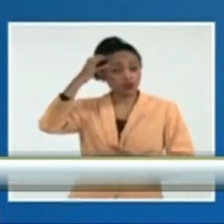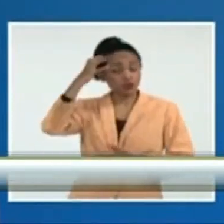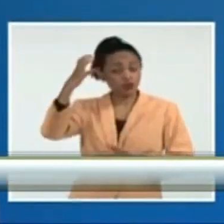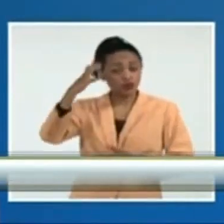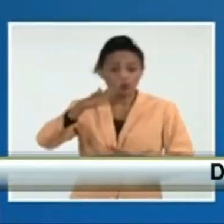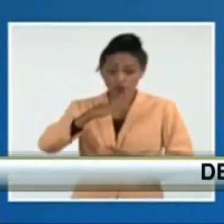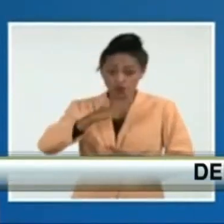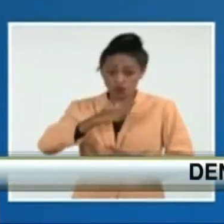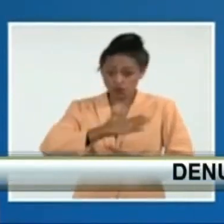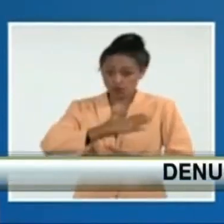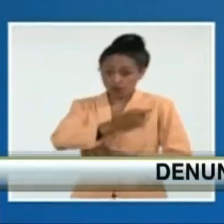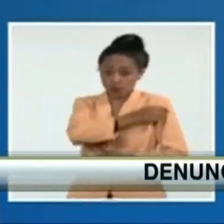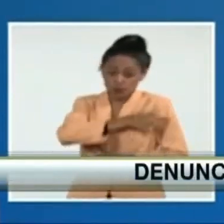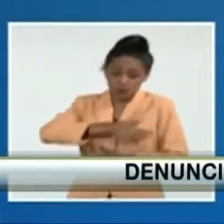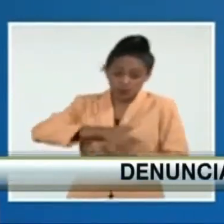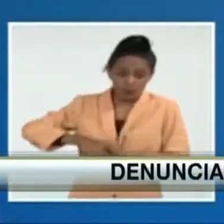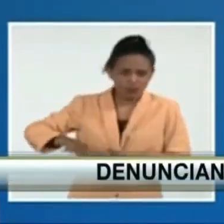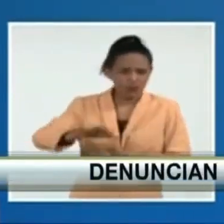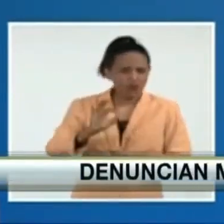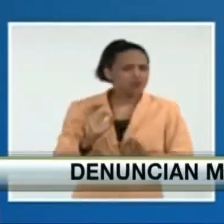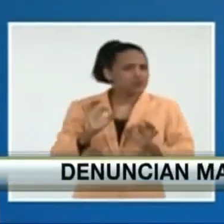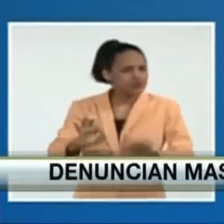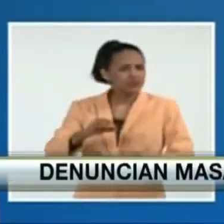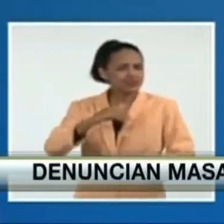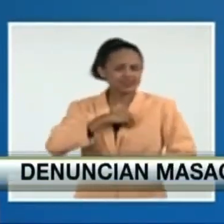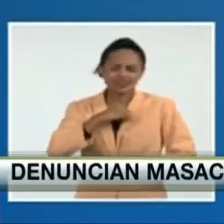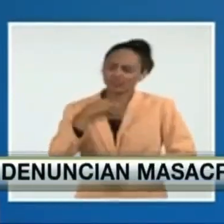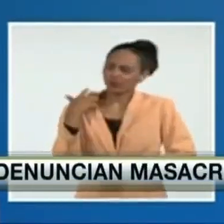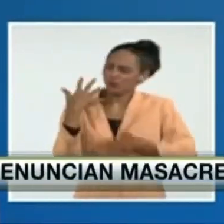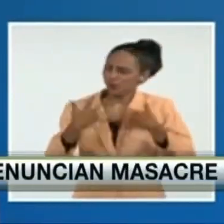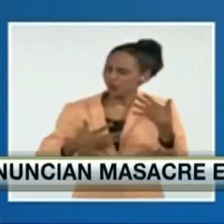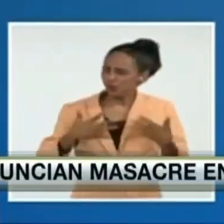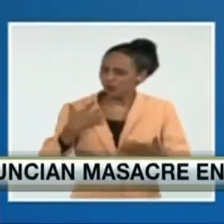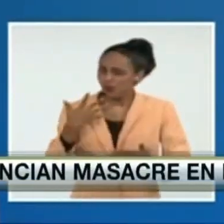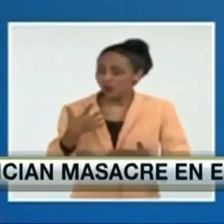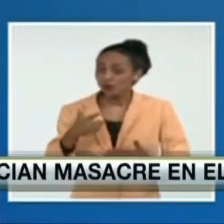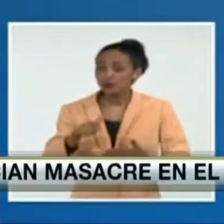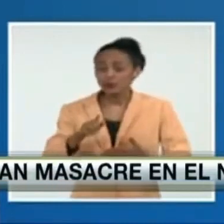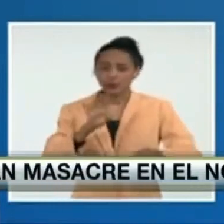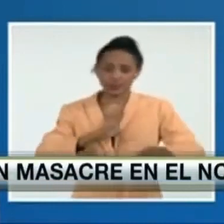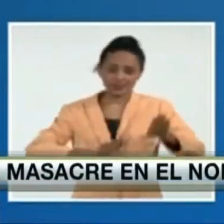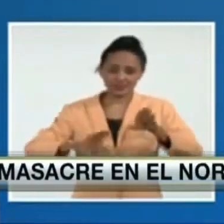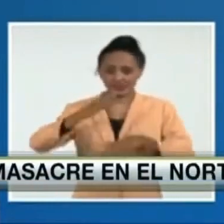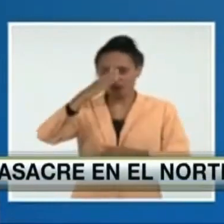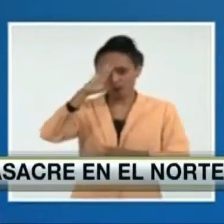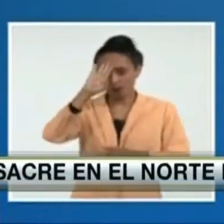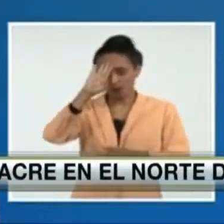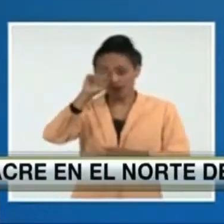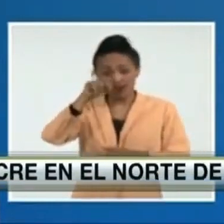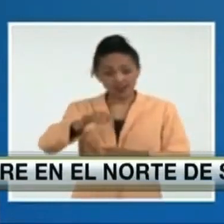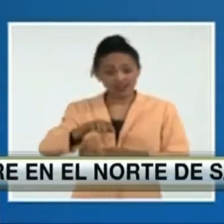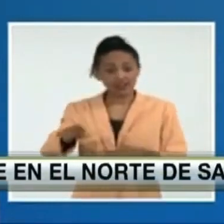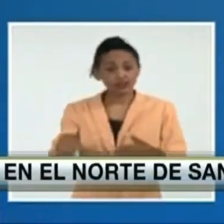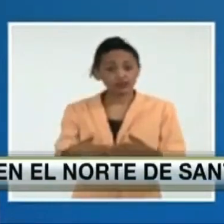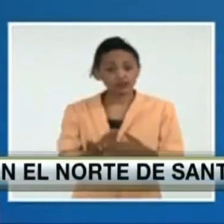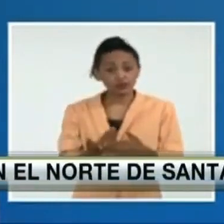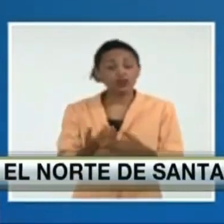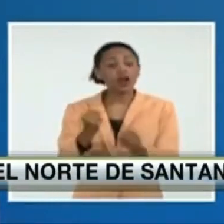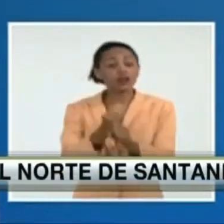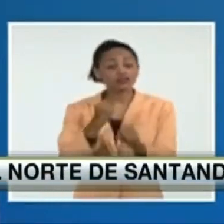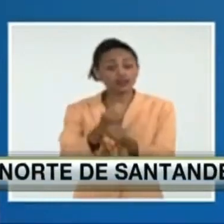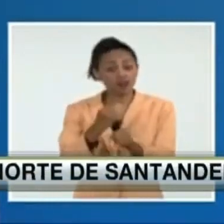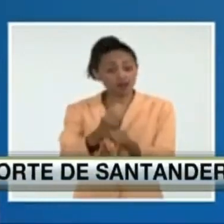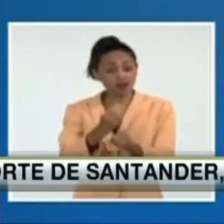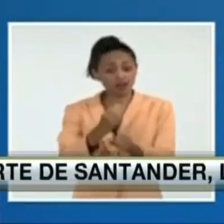pueblo se siente profundamente orgulloso y que en estos días ha actuado